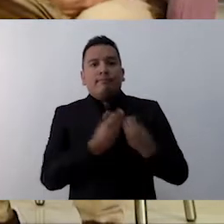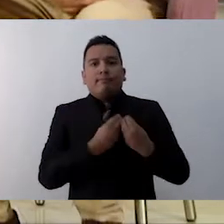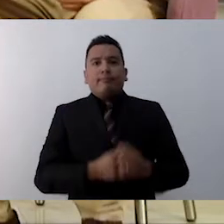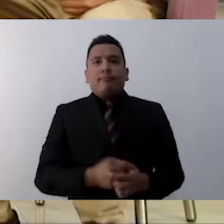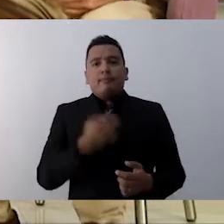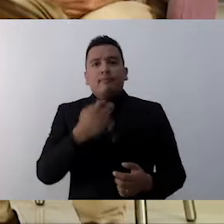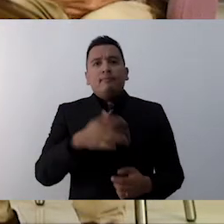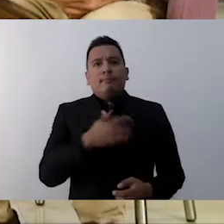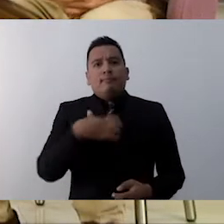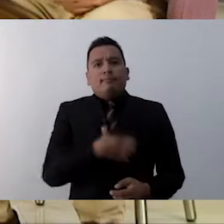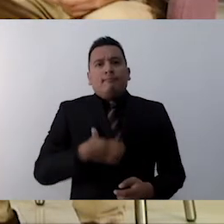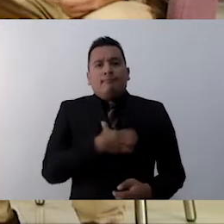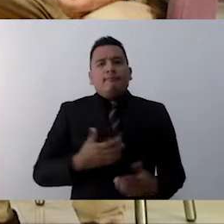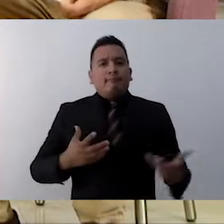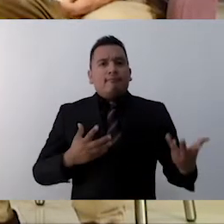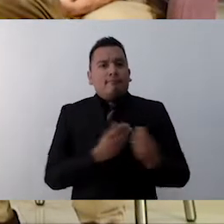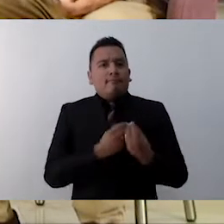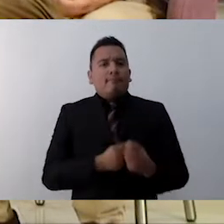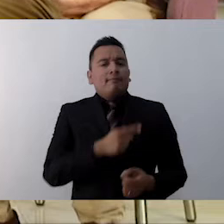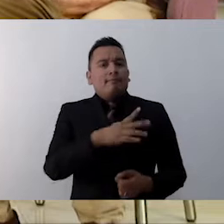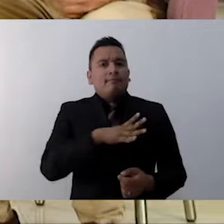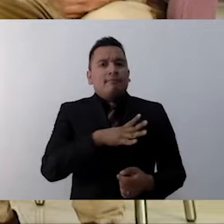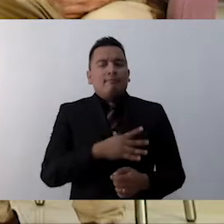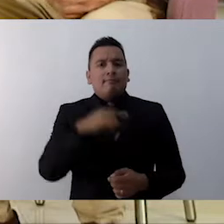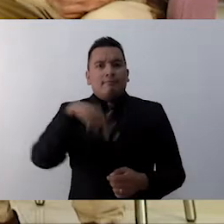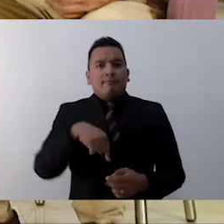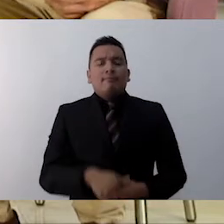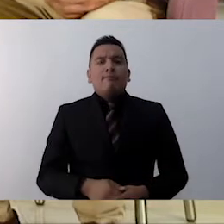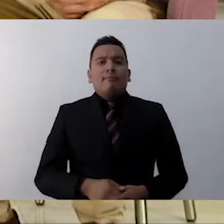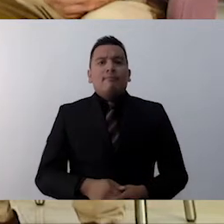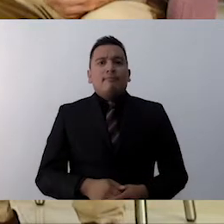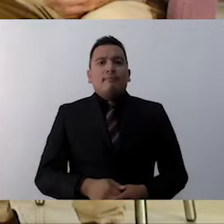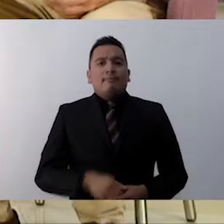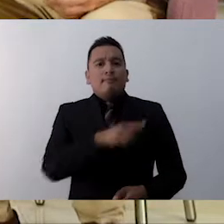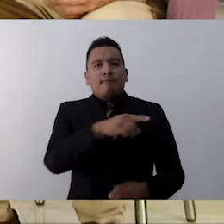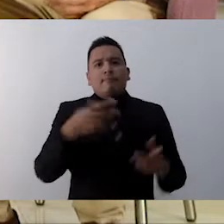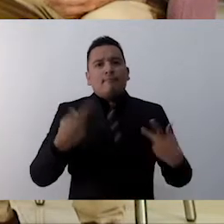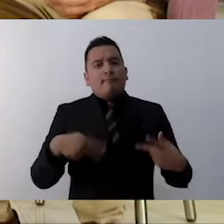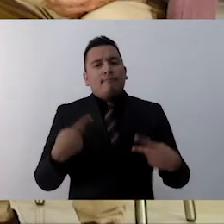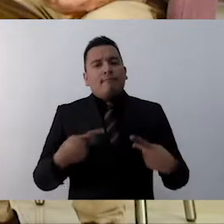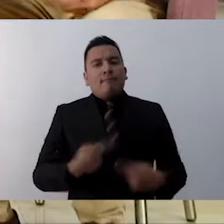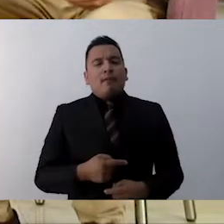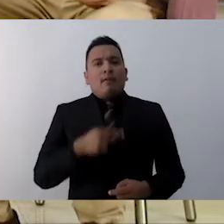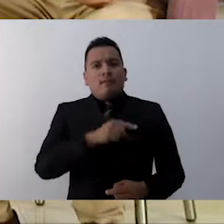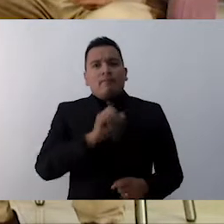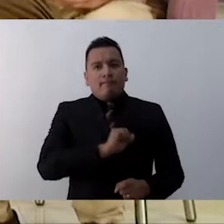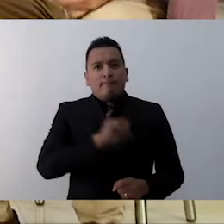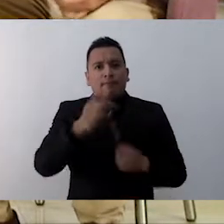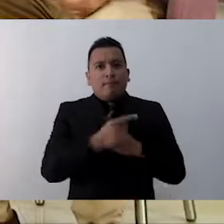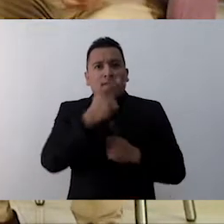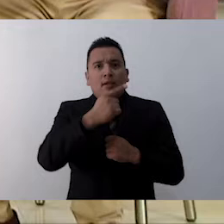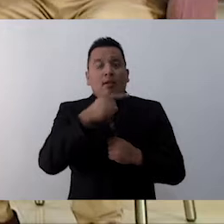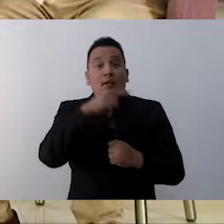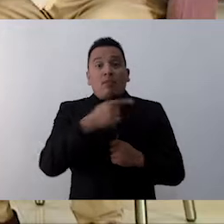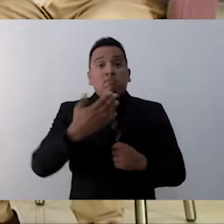hoy nos acompaña y es un placer para mí tener en este programa a una persona que se ha